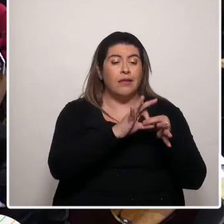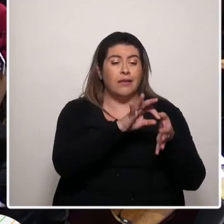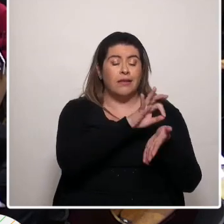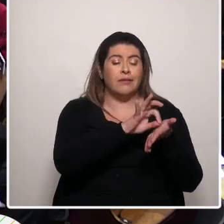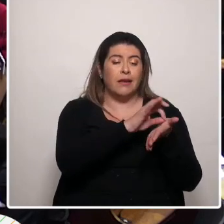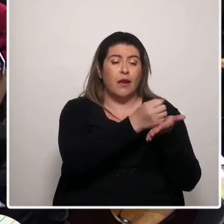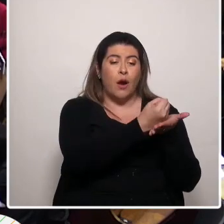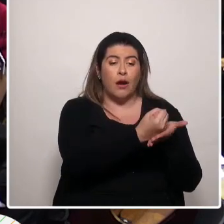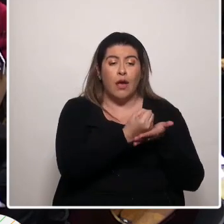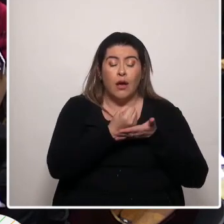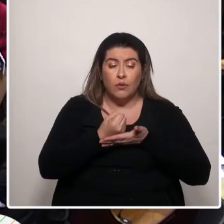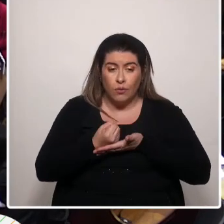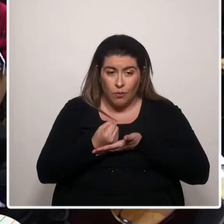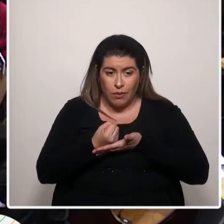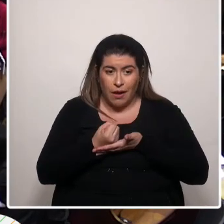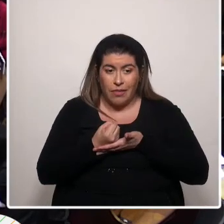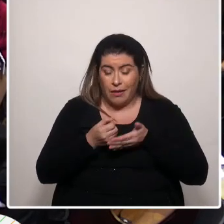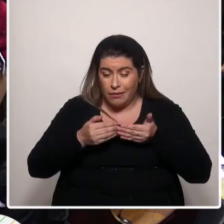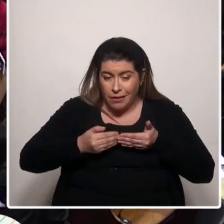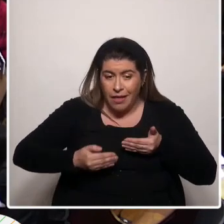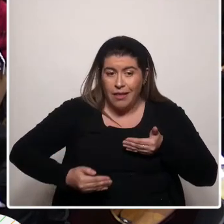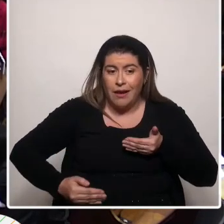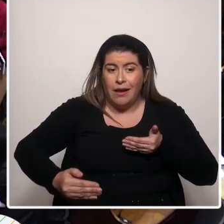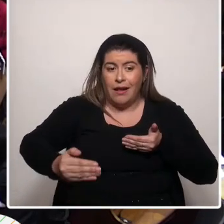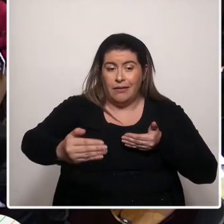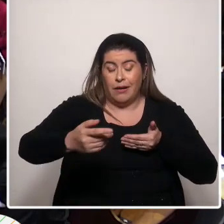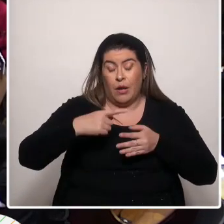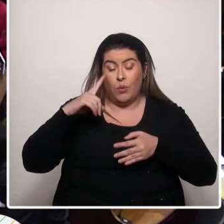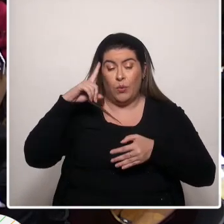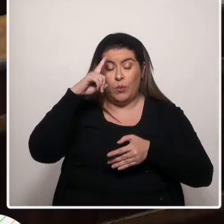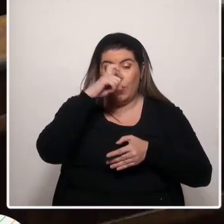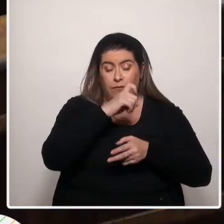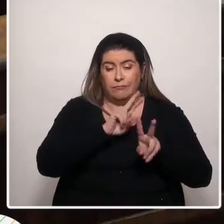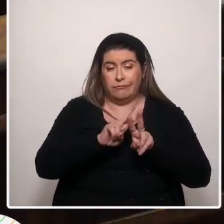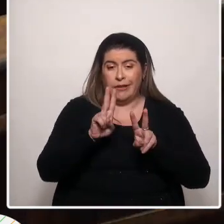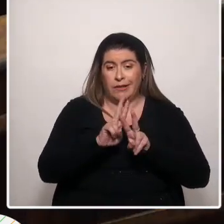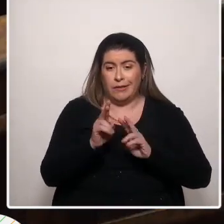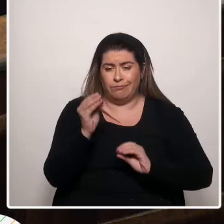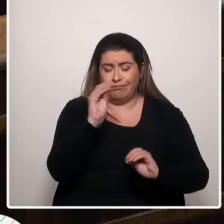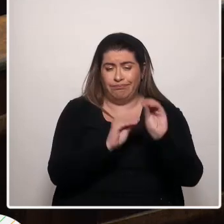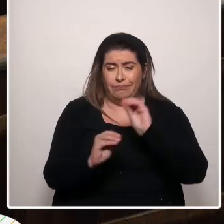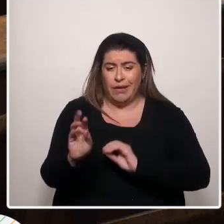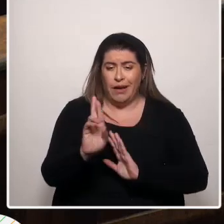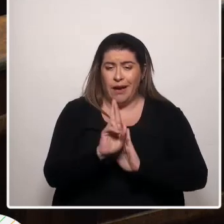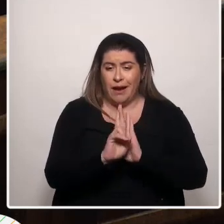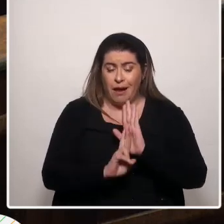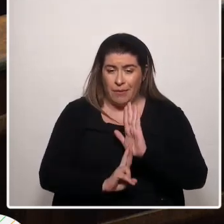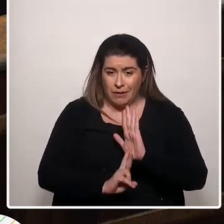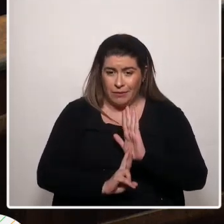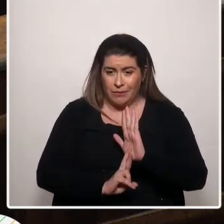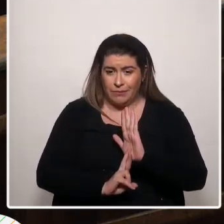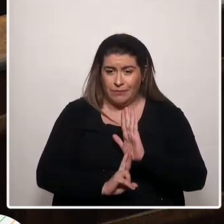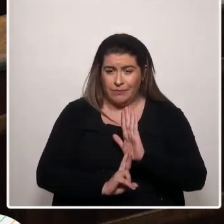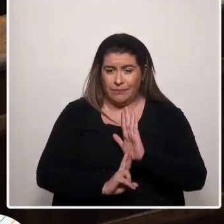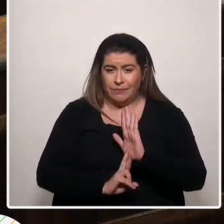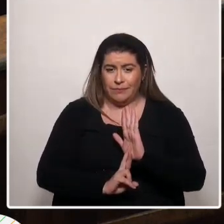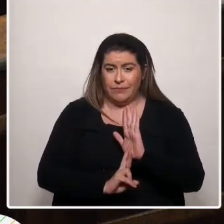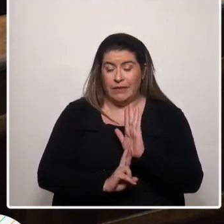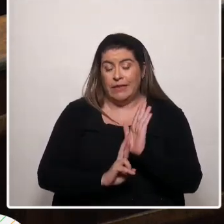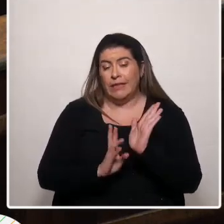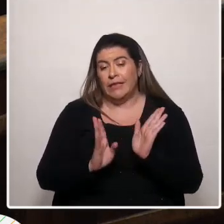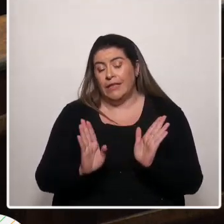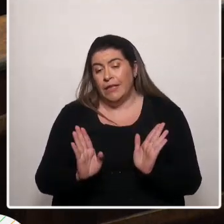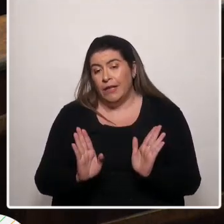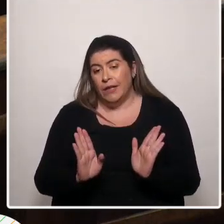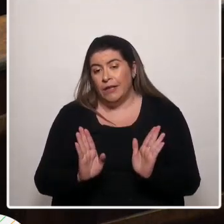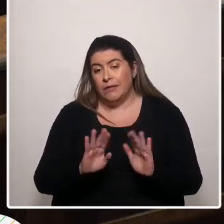que nos va a dar desde aquí en adelante en la difícil tarea que tenemos de proponer un reglamento, e independientemente de que